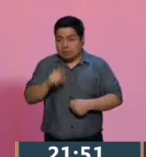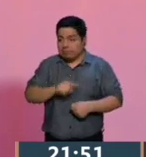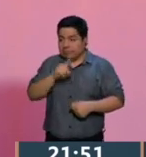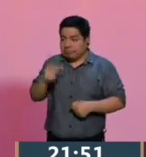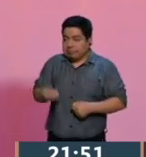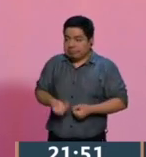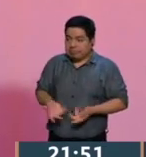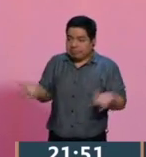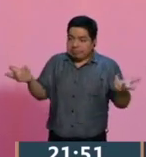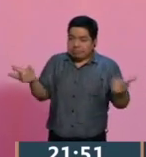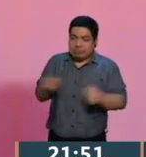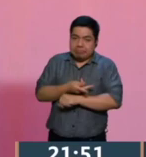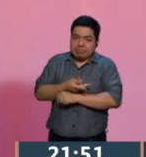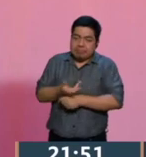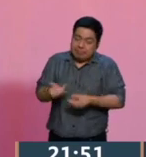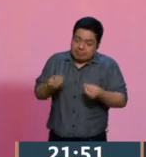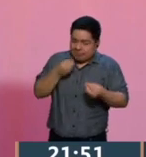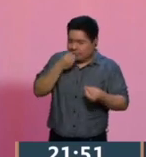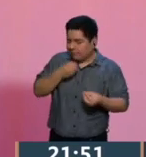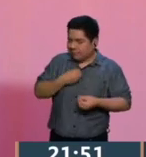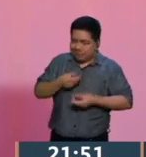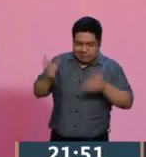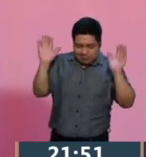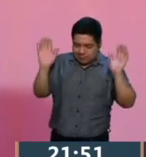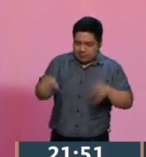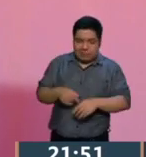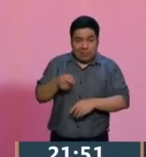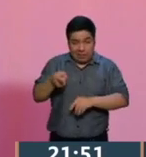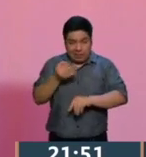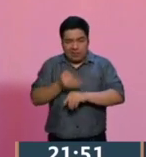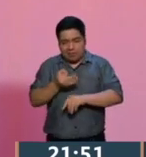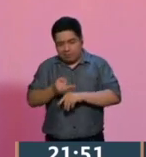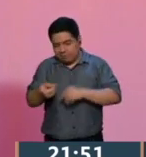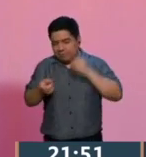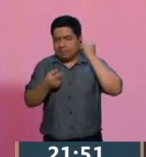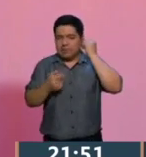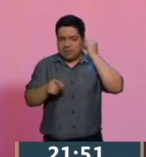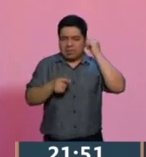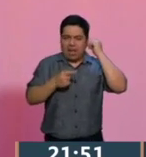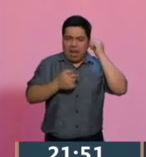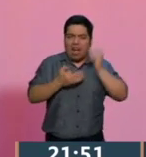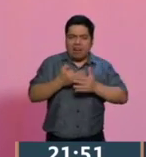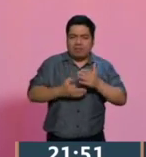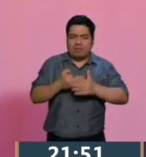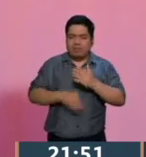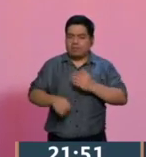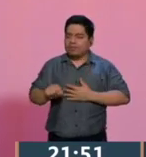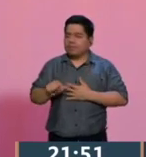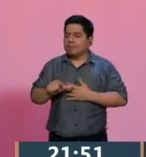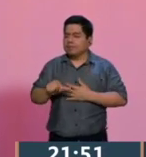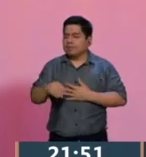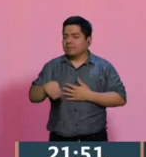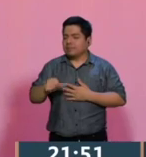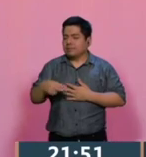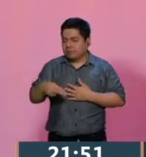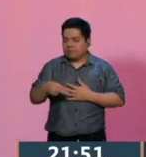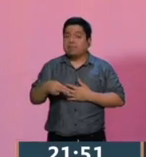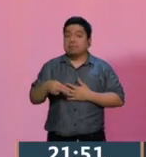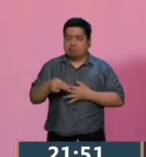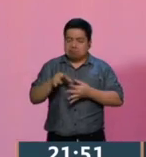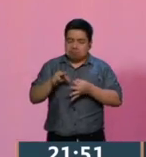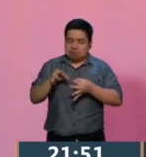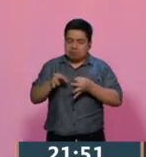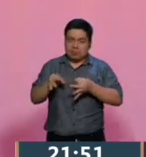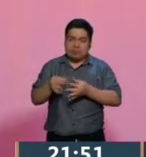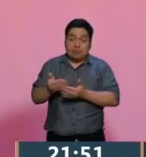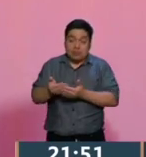después? En fin, me parece que es una agenda pendiente y que en ese sentido Salomón tiene una propuesta muy clara y muy detallada que